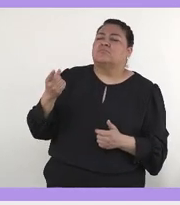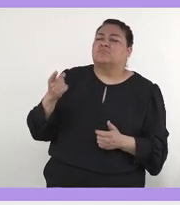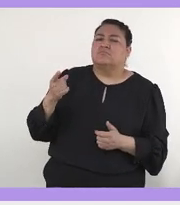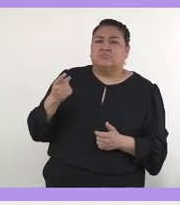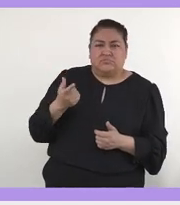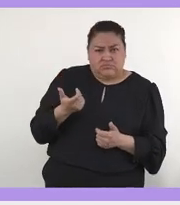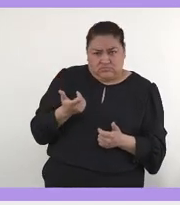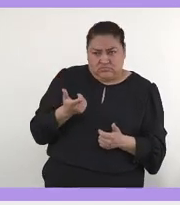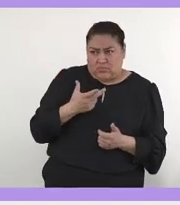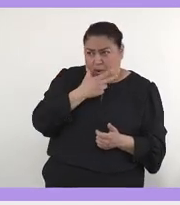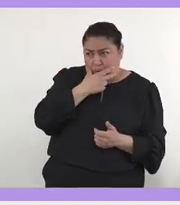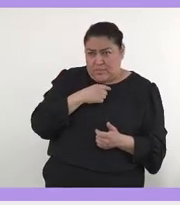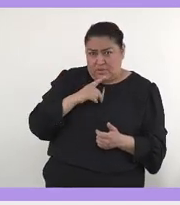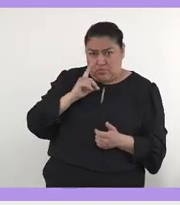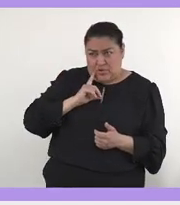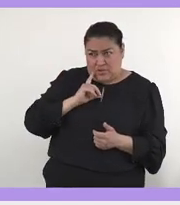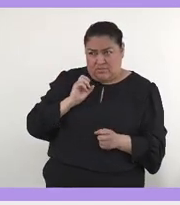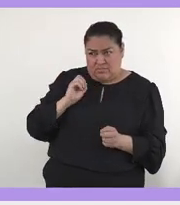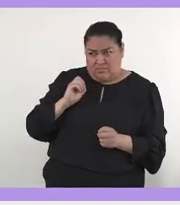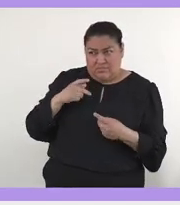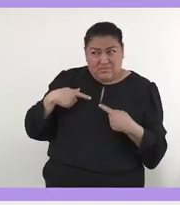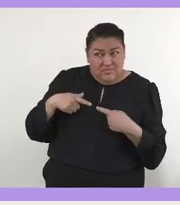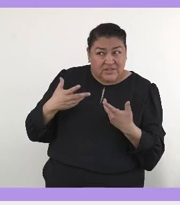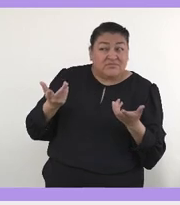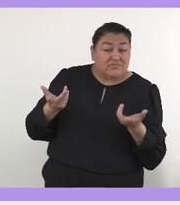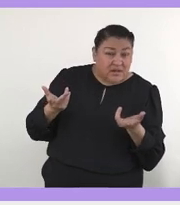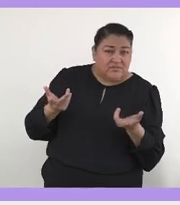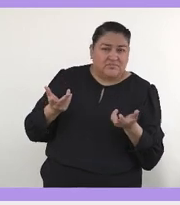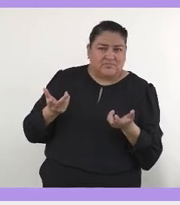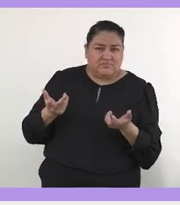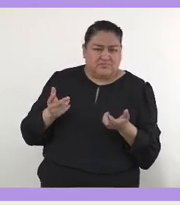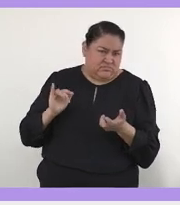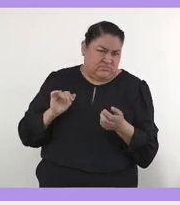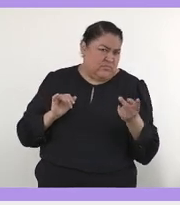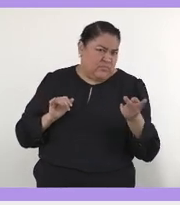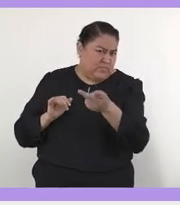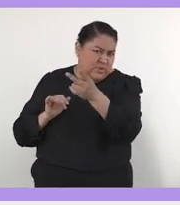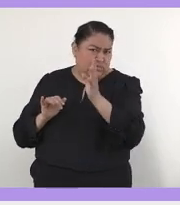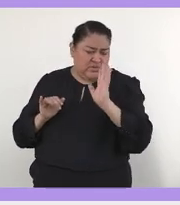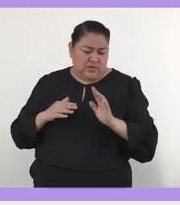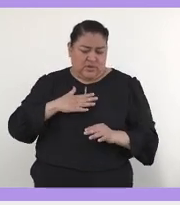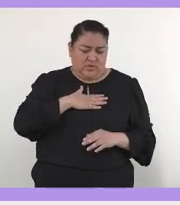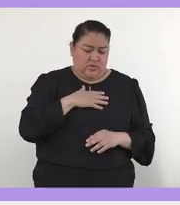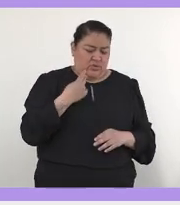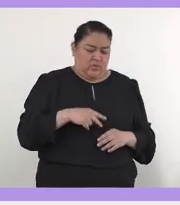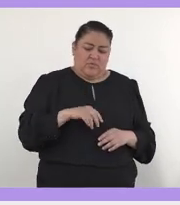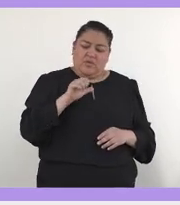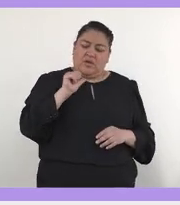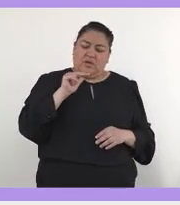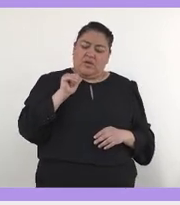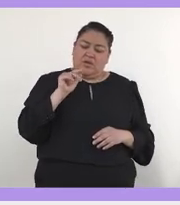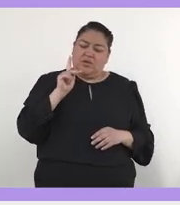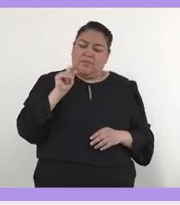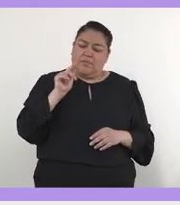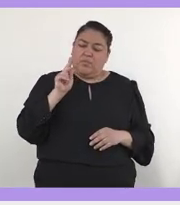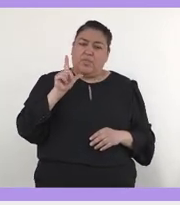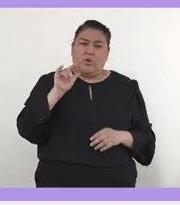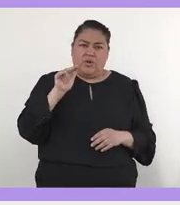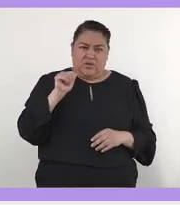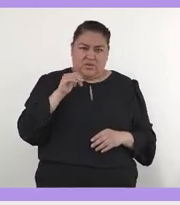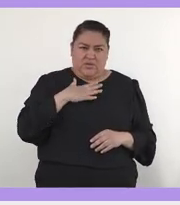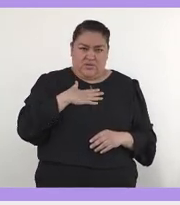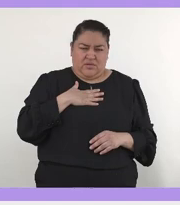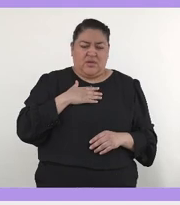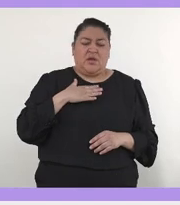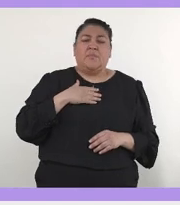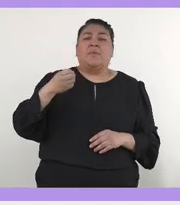sé que eso les va a aparecer así que pues sí así como yo les dije que me llamo Ana Paulina no O sea yo creo que a